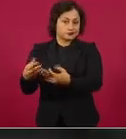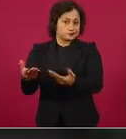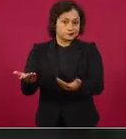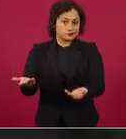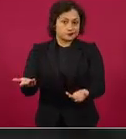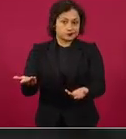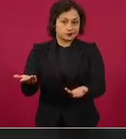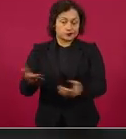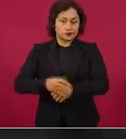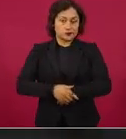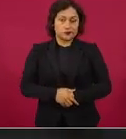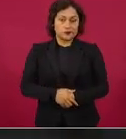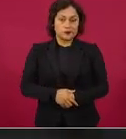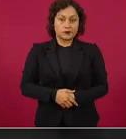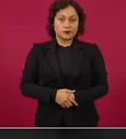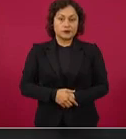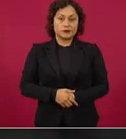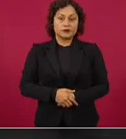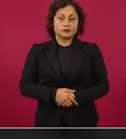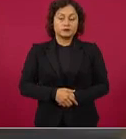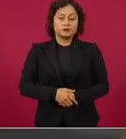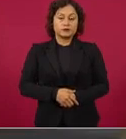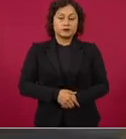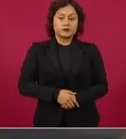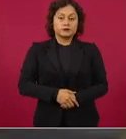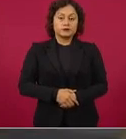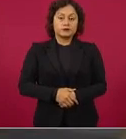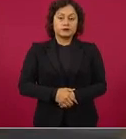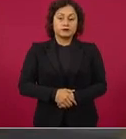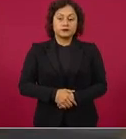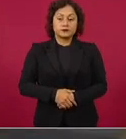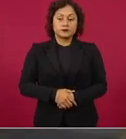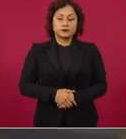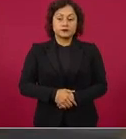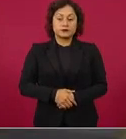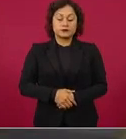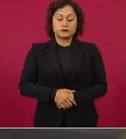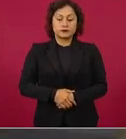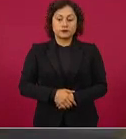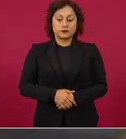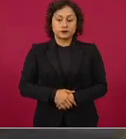en general por